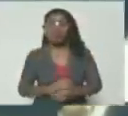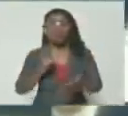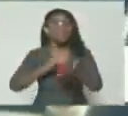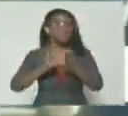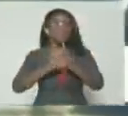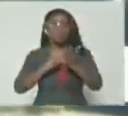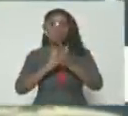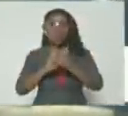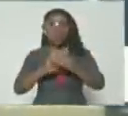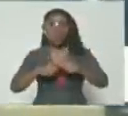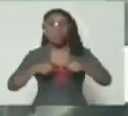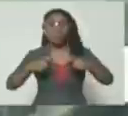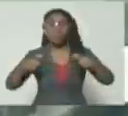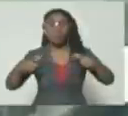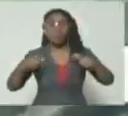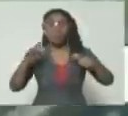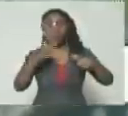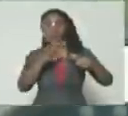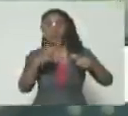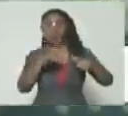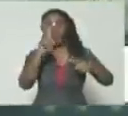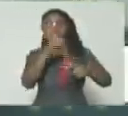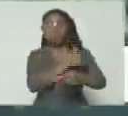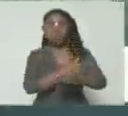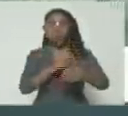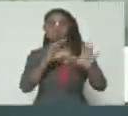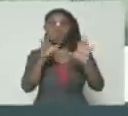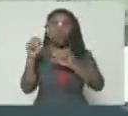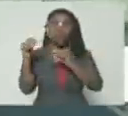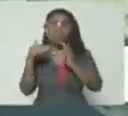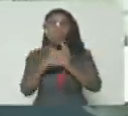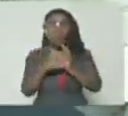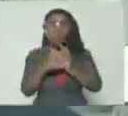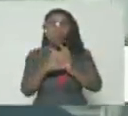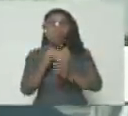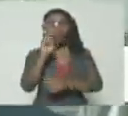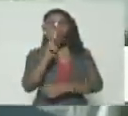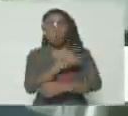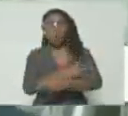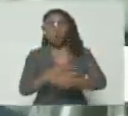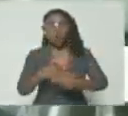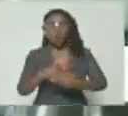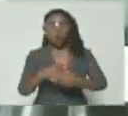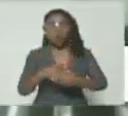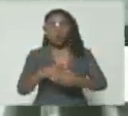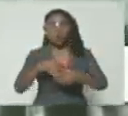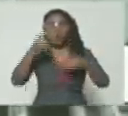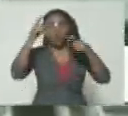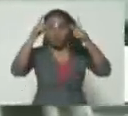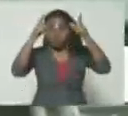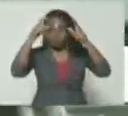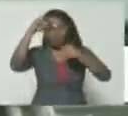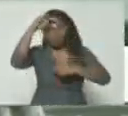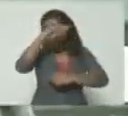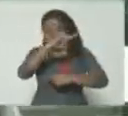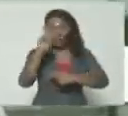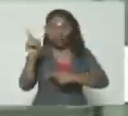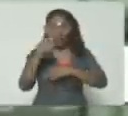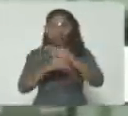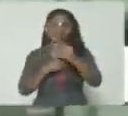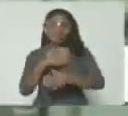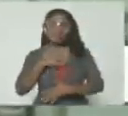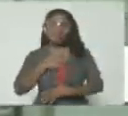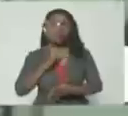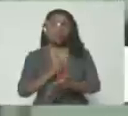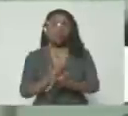un excedente de entre 1.800.000 a 2 millones de semovientes durante todo el año, que